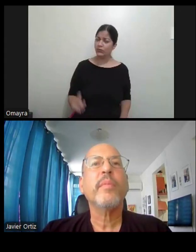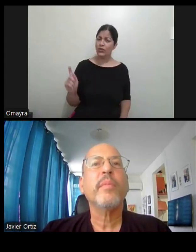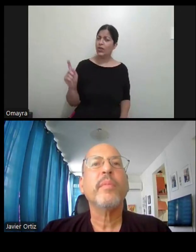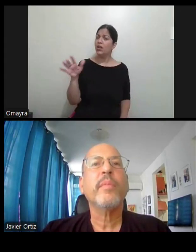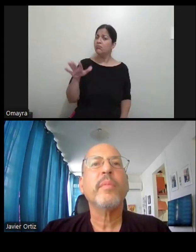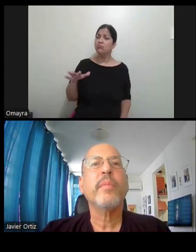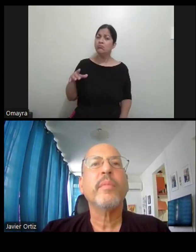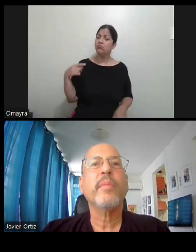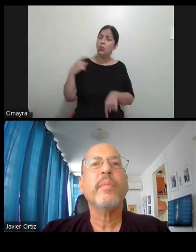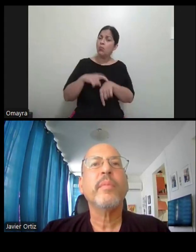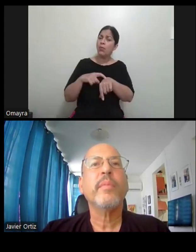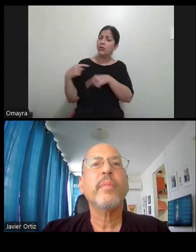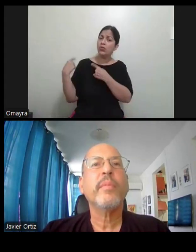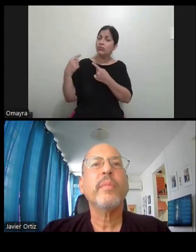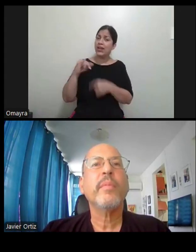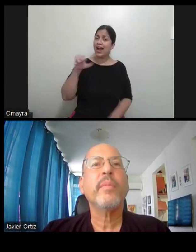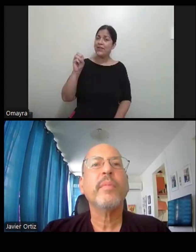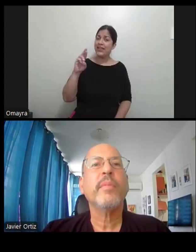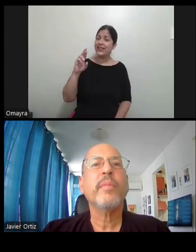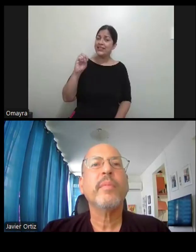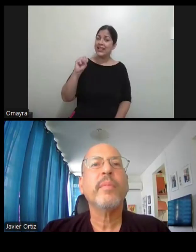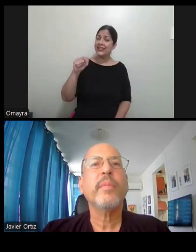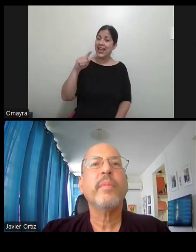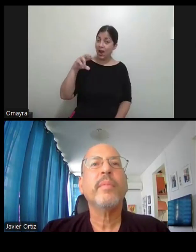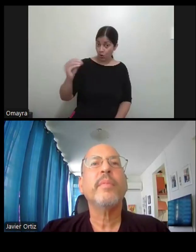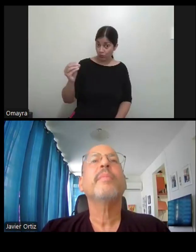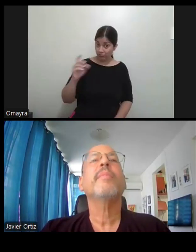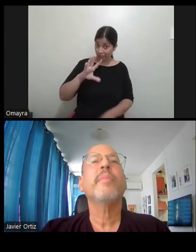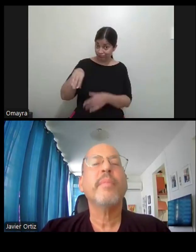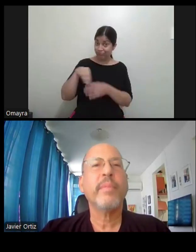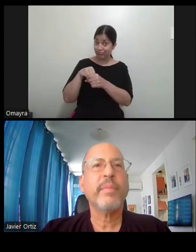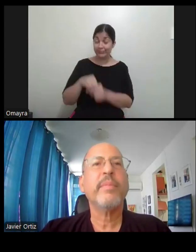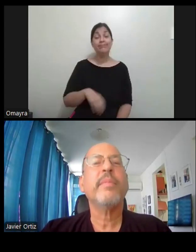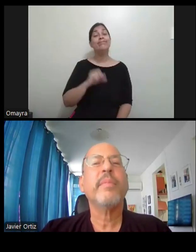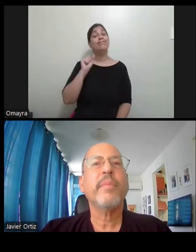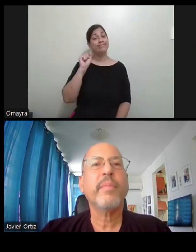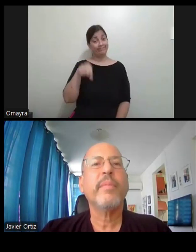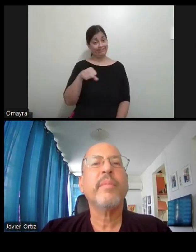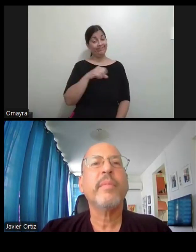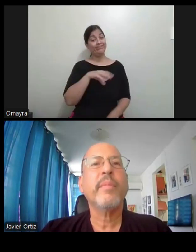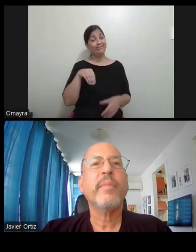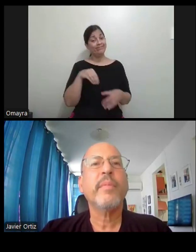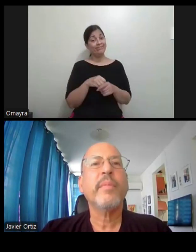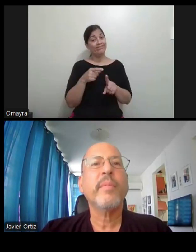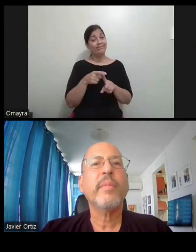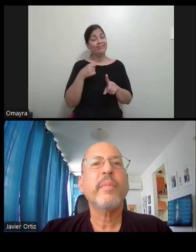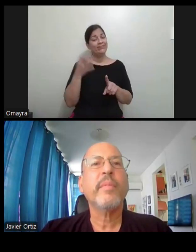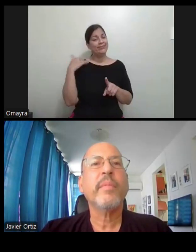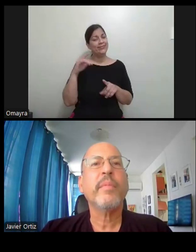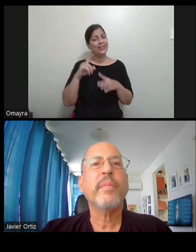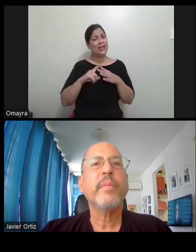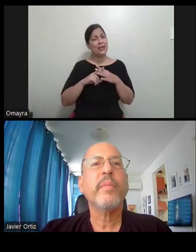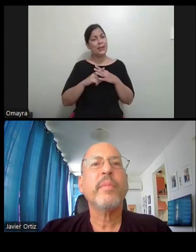lugar se coló Javier Santiago, porque hay que mencionarlo. Javier Santiago se coló desde el